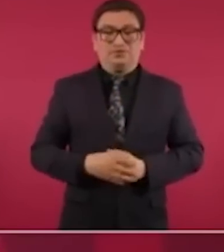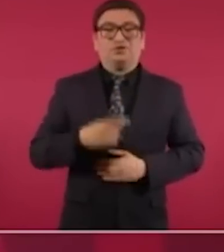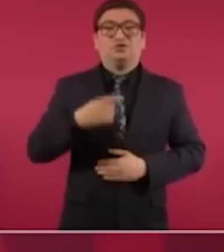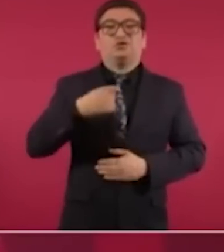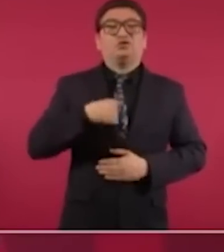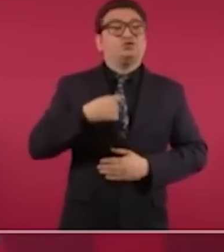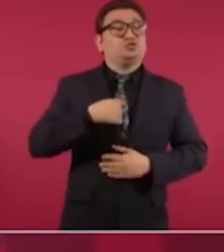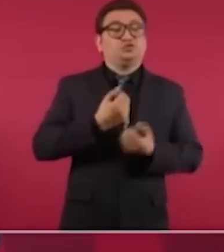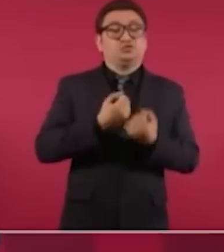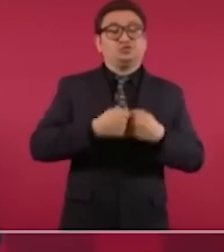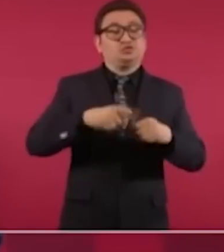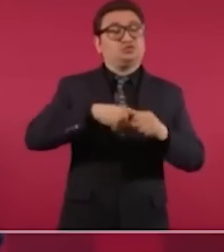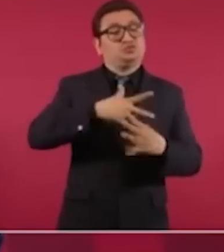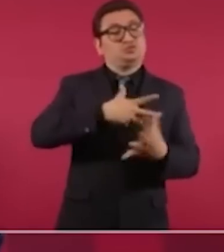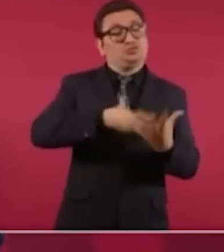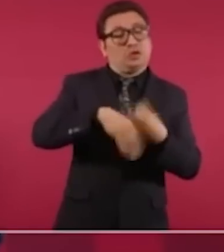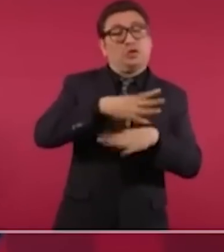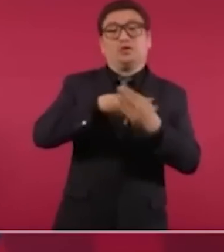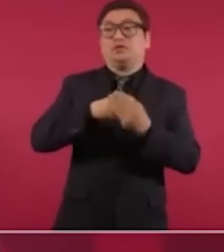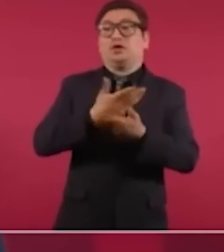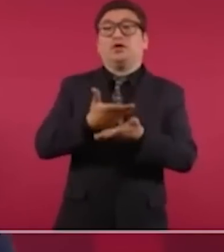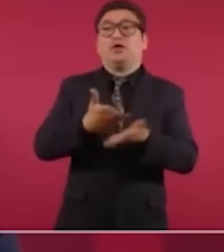socialdemócrata centrista